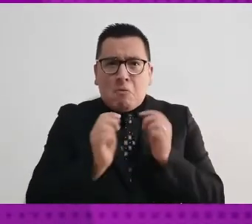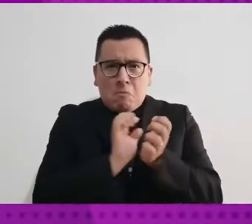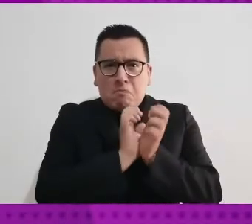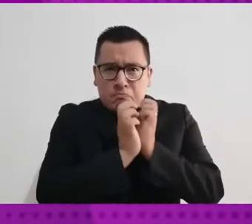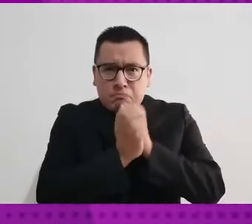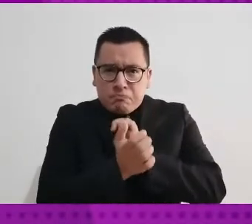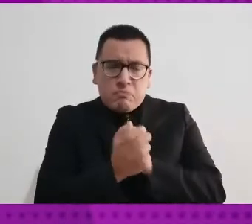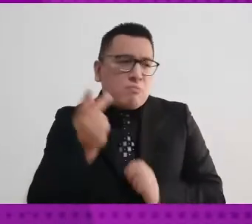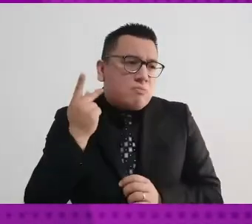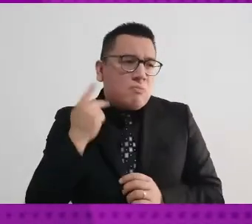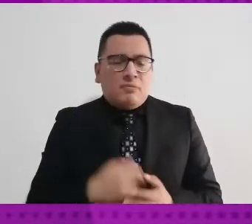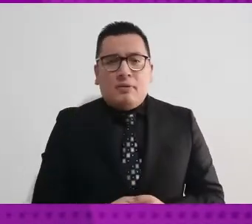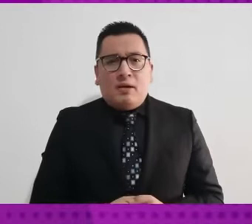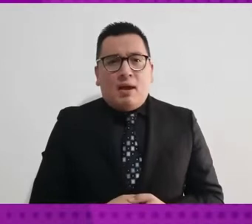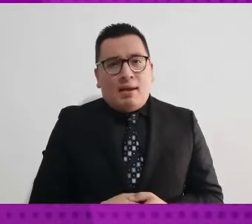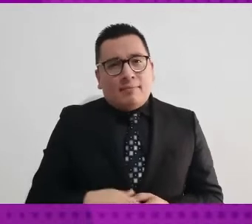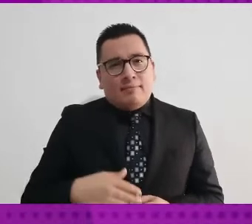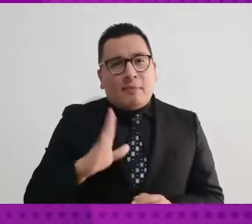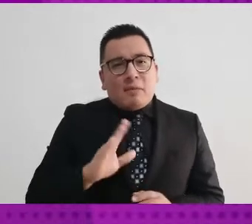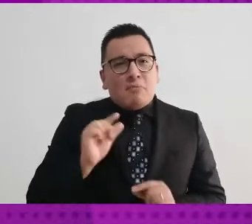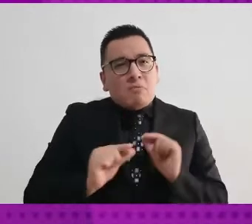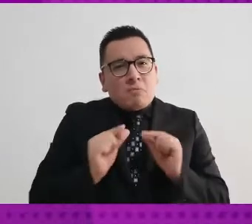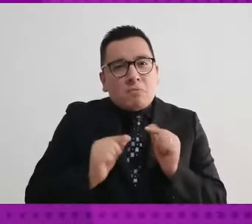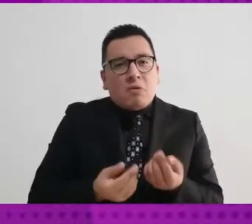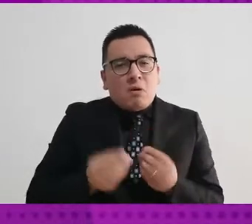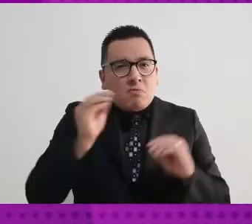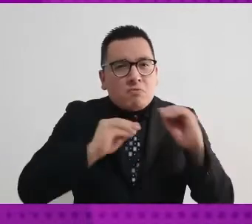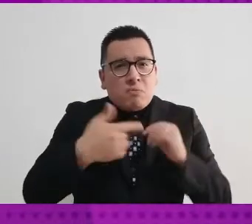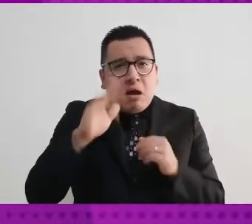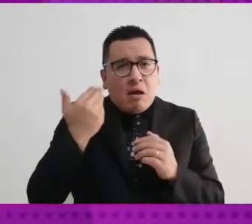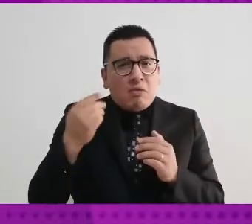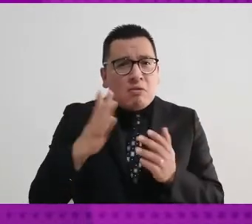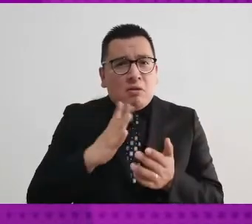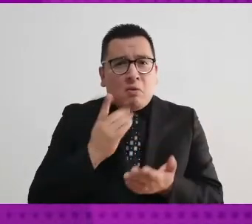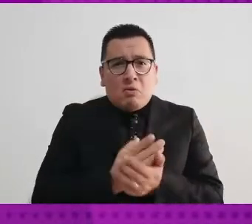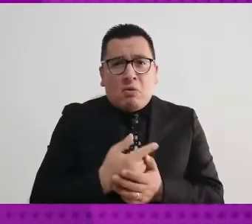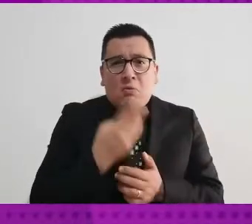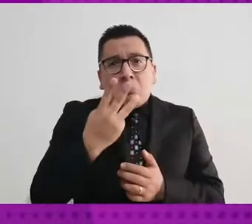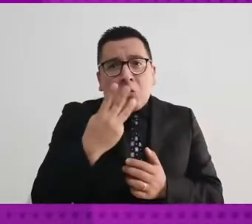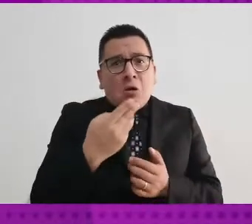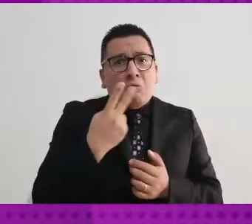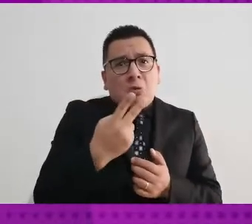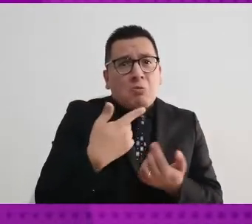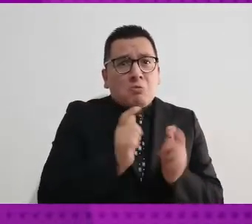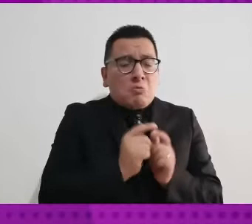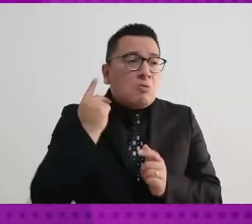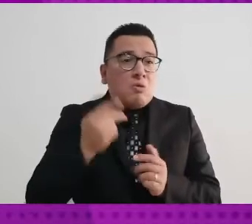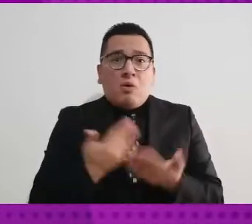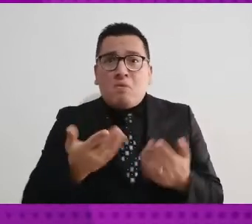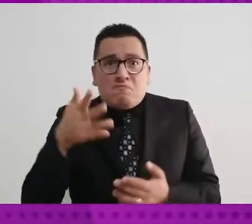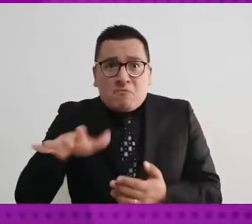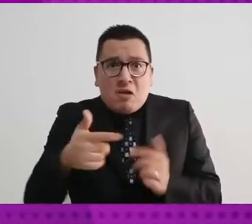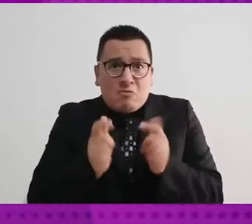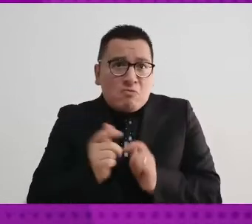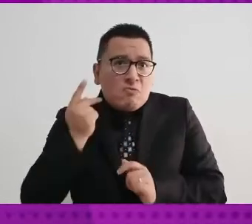política, cómo ha venido complejizándose la vida electoral, de ver 3 partidos, 4 partidos en una boleta, a ver 10